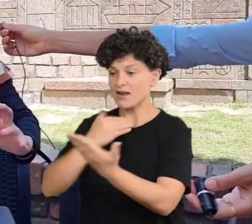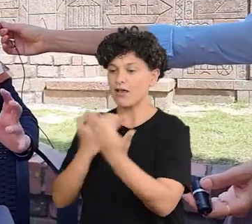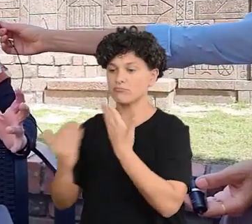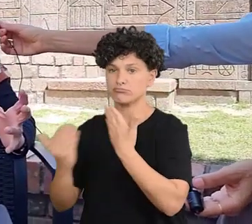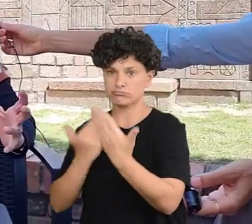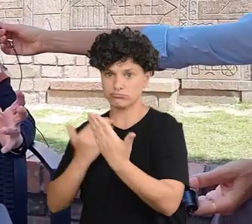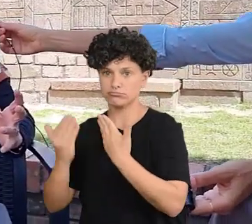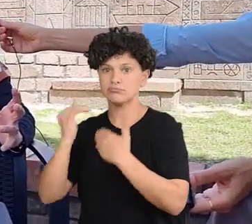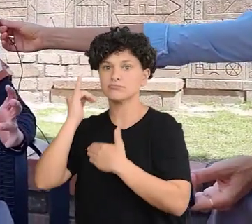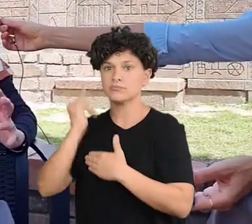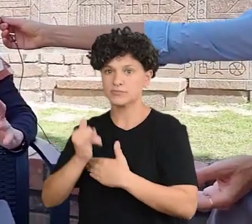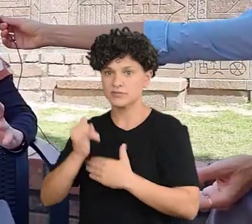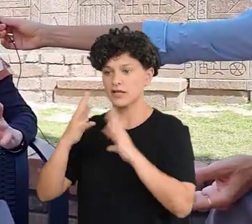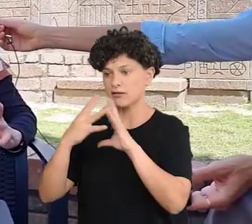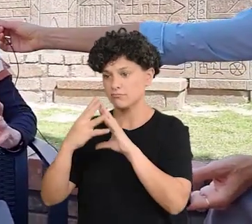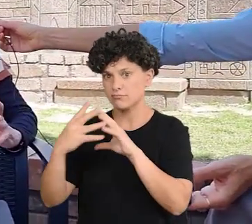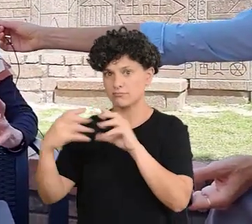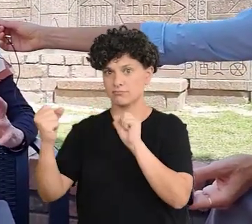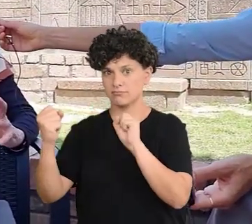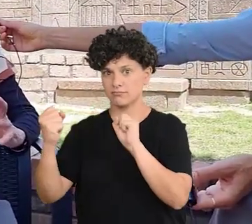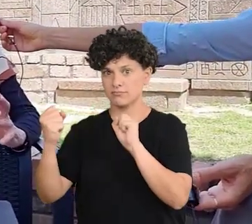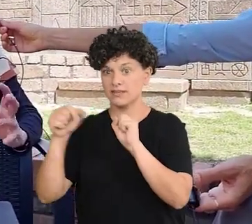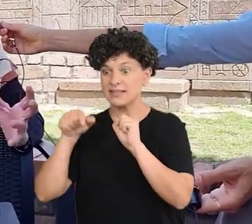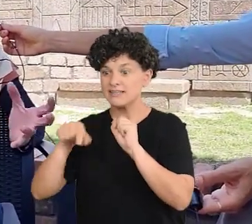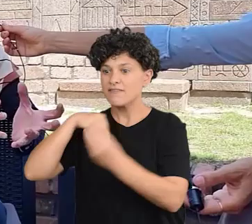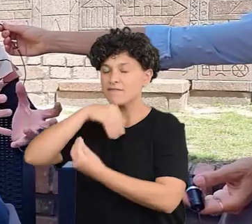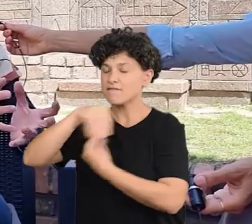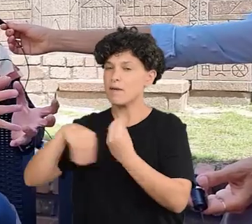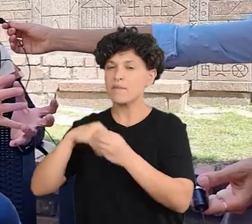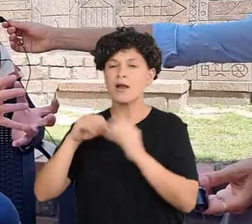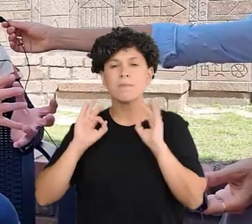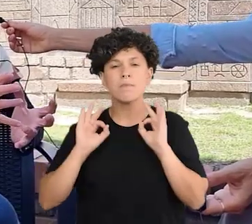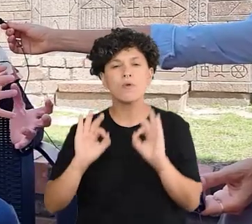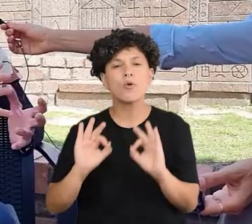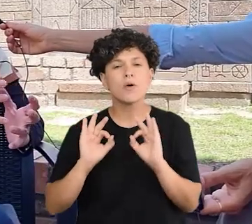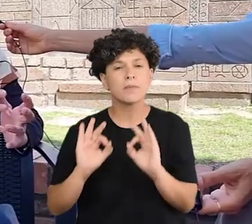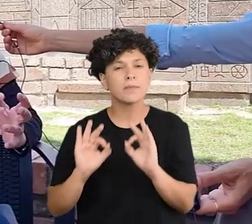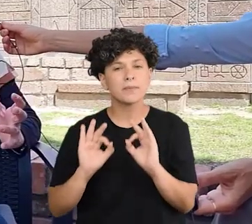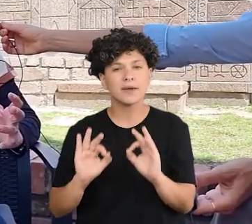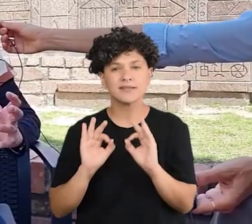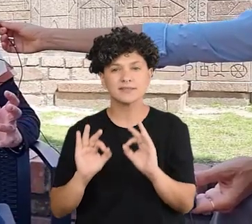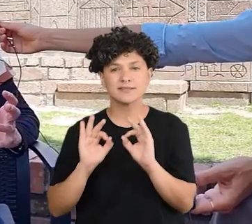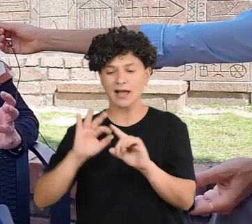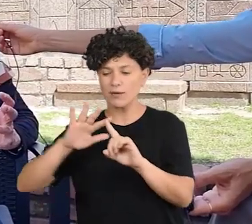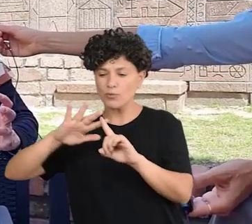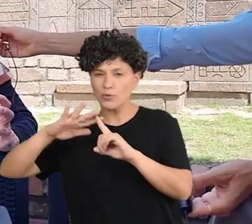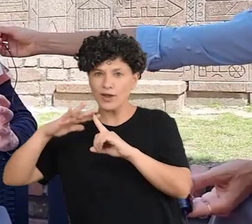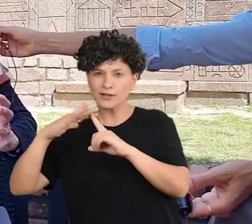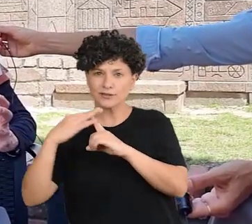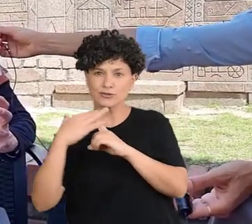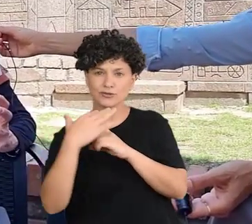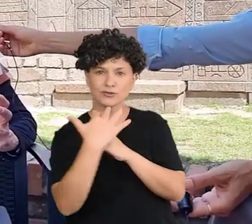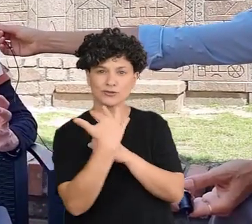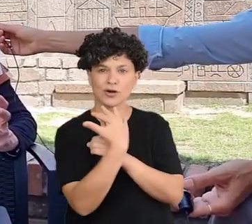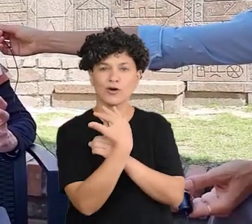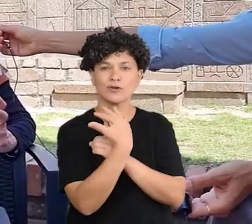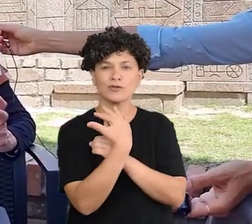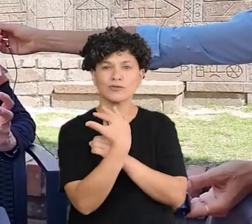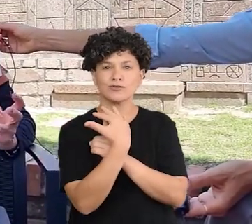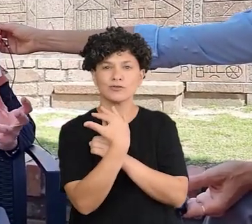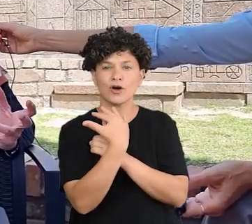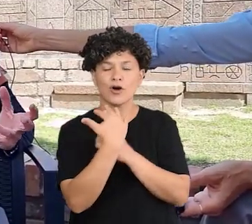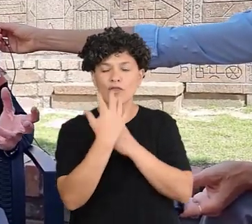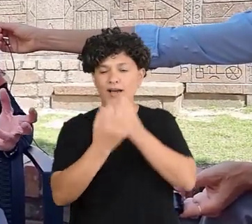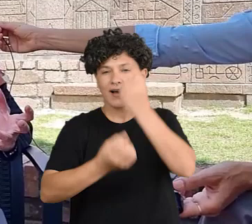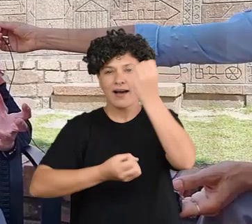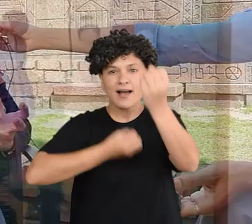un microespacio de una familia muy particular, en un entorno